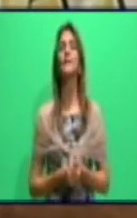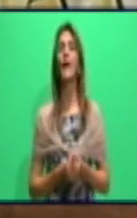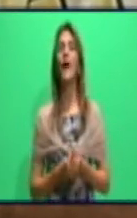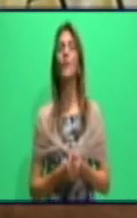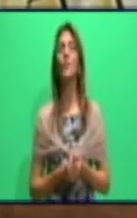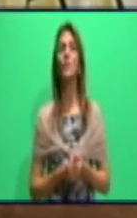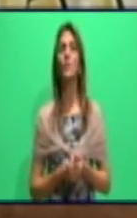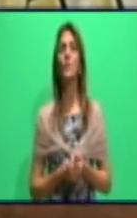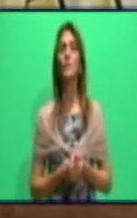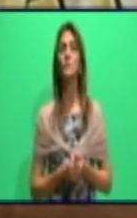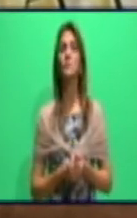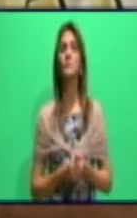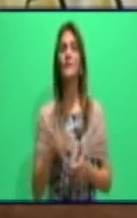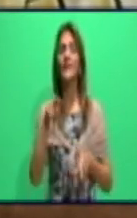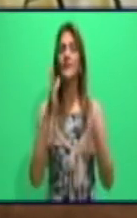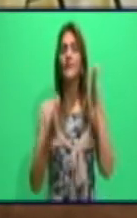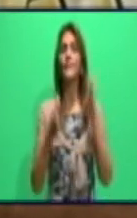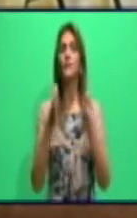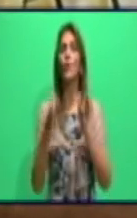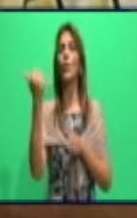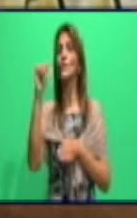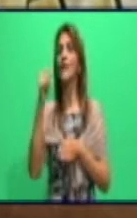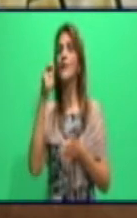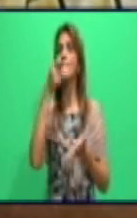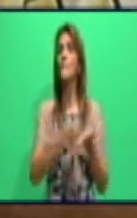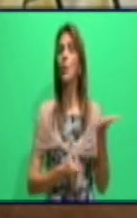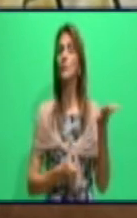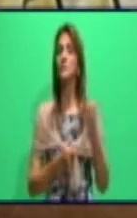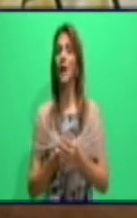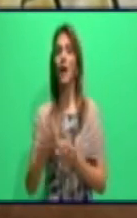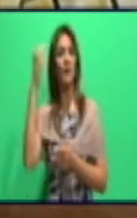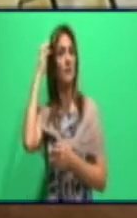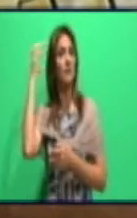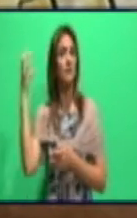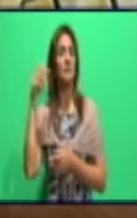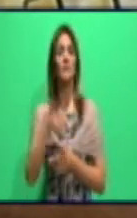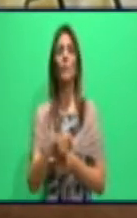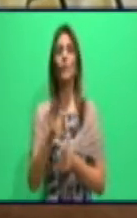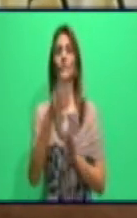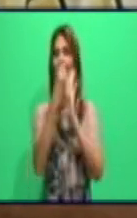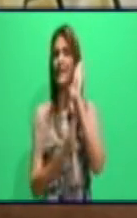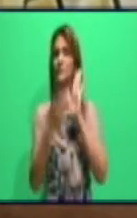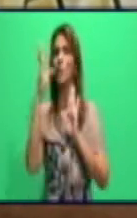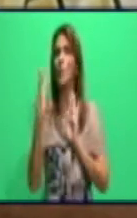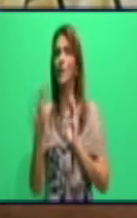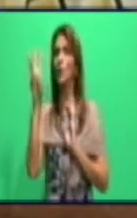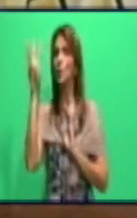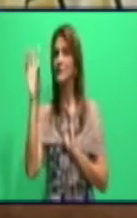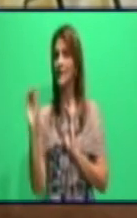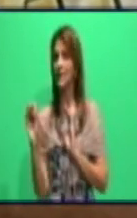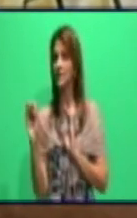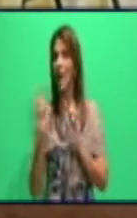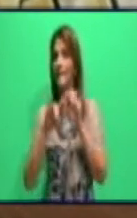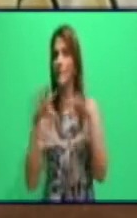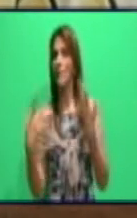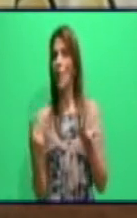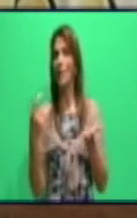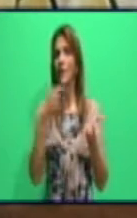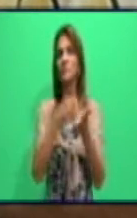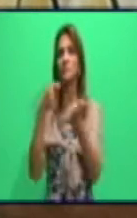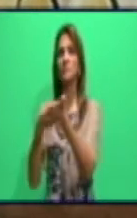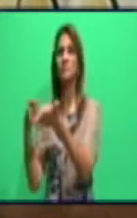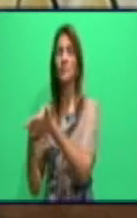en este periodo 10 multas en el sector no estatal por el decreto 30 a partir de aplicación de precios abusivos